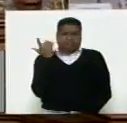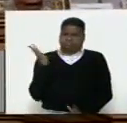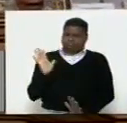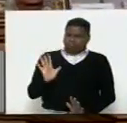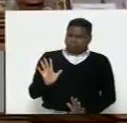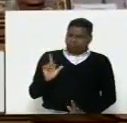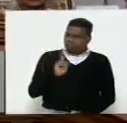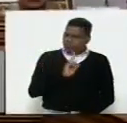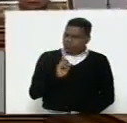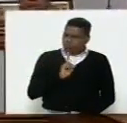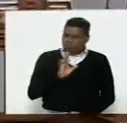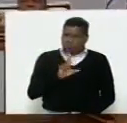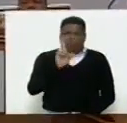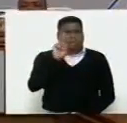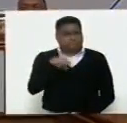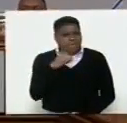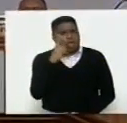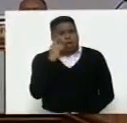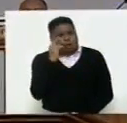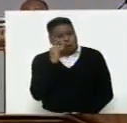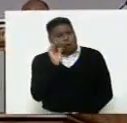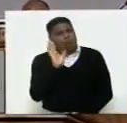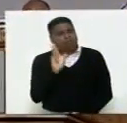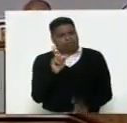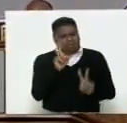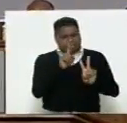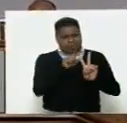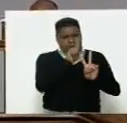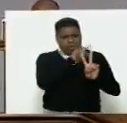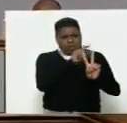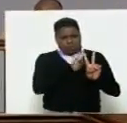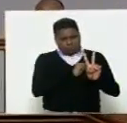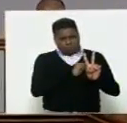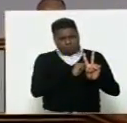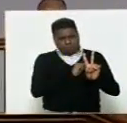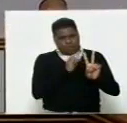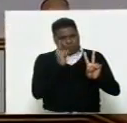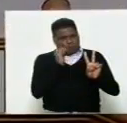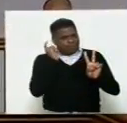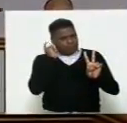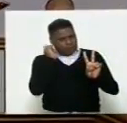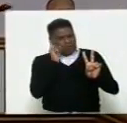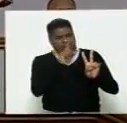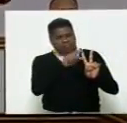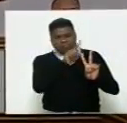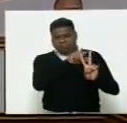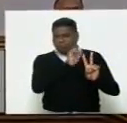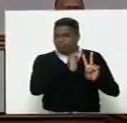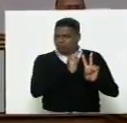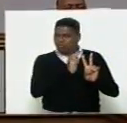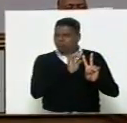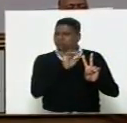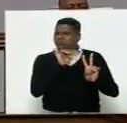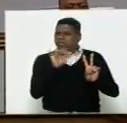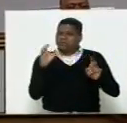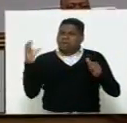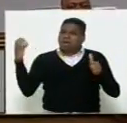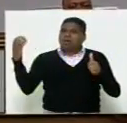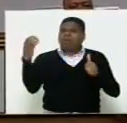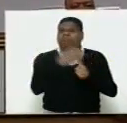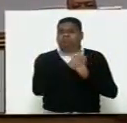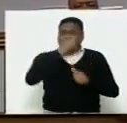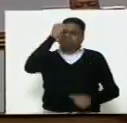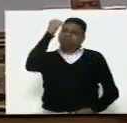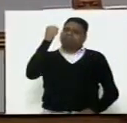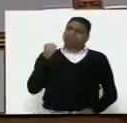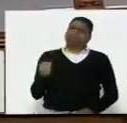mujeres y de los hombres. No es así, no es una conquista de las